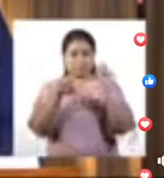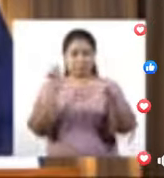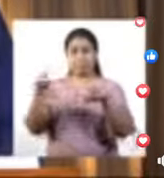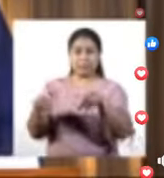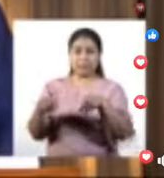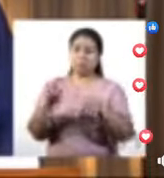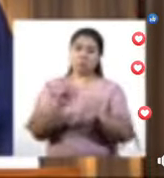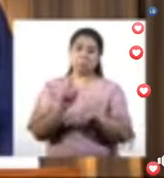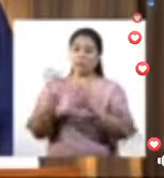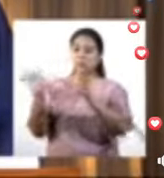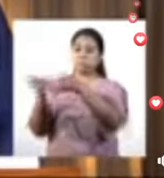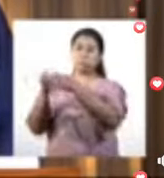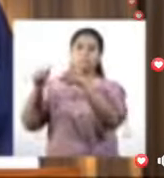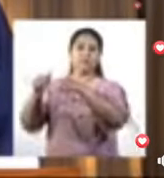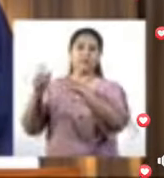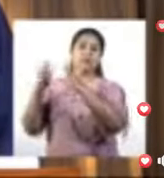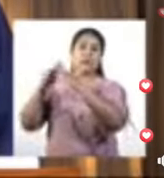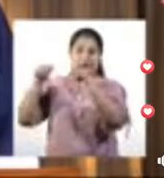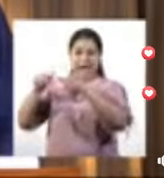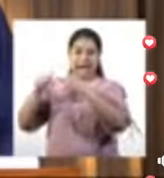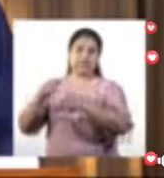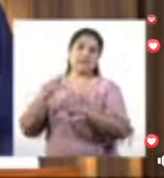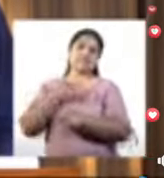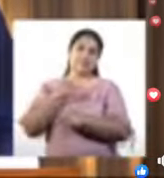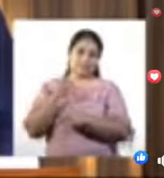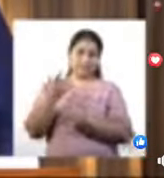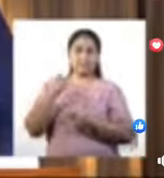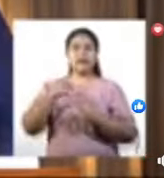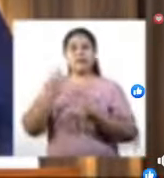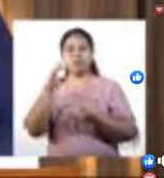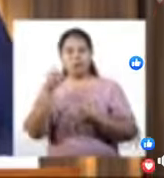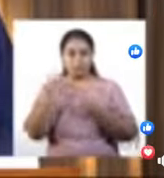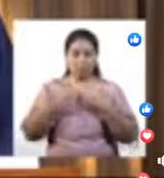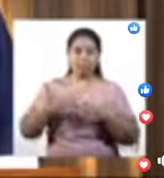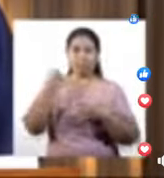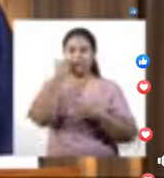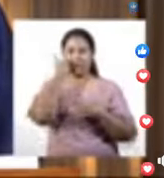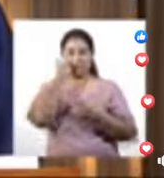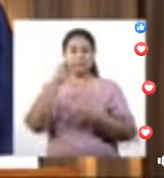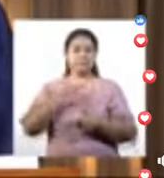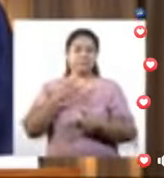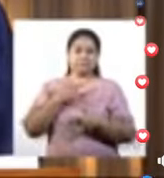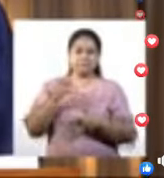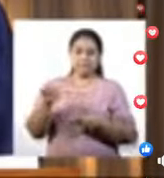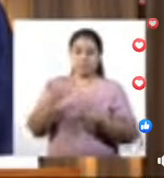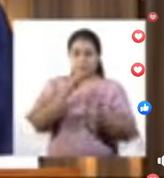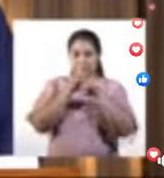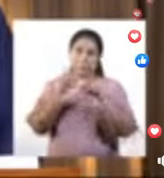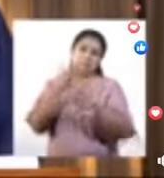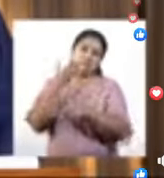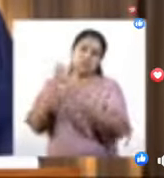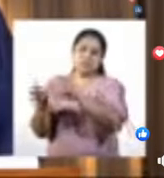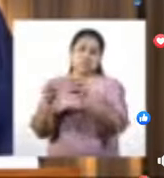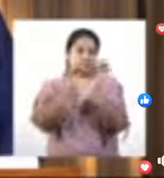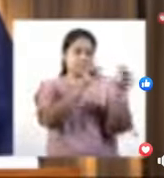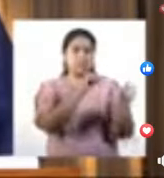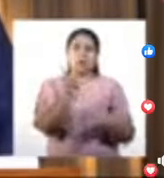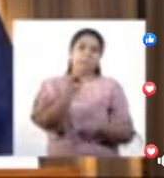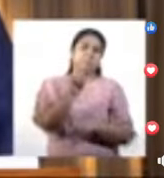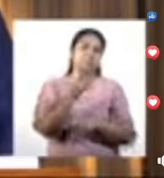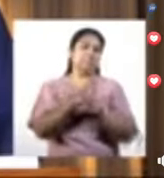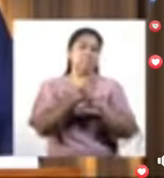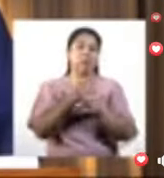que ha sucedido es que estando en cuarentena desarrollan la enfermedad y para nosotros es más fácil trasladarlo y nos aseguramos de que no hayan